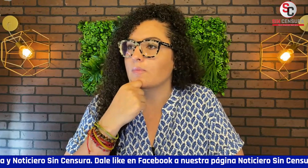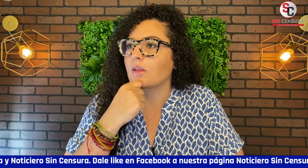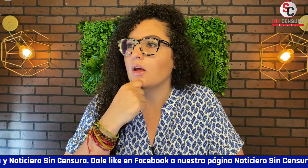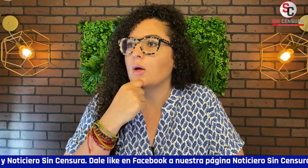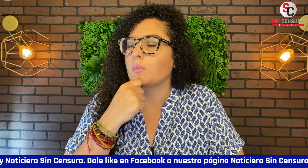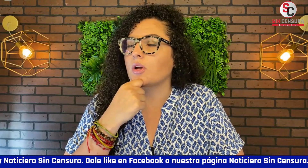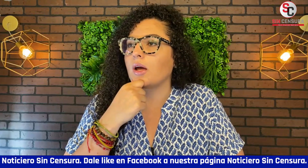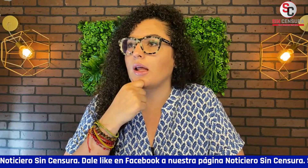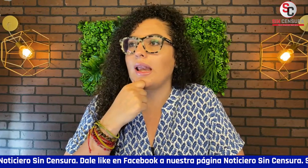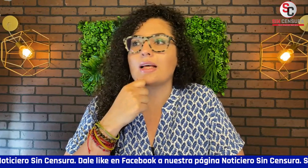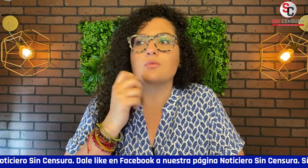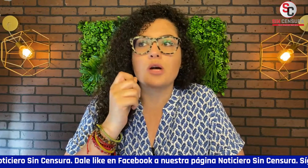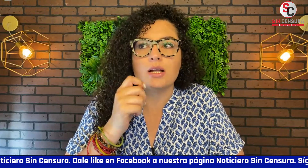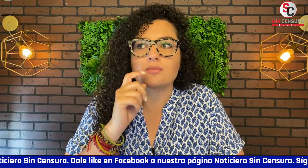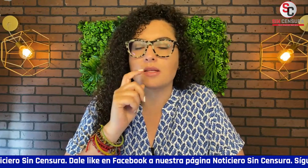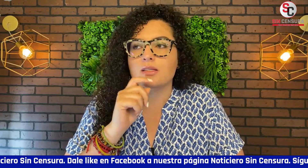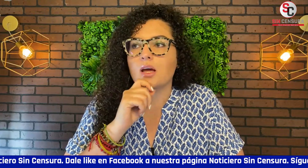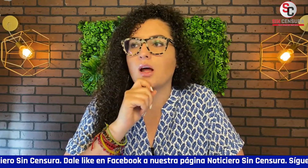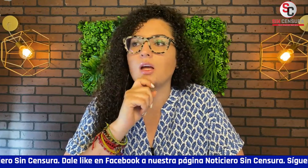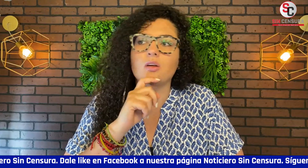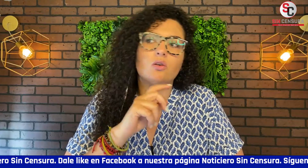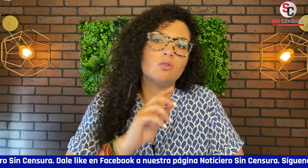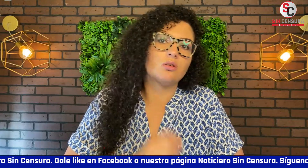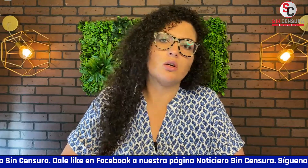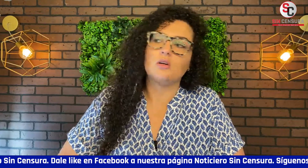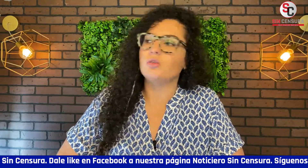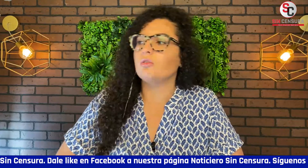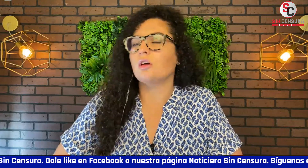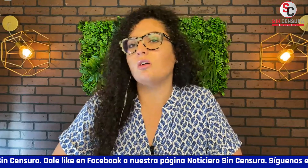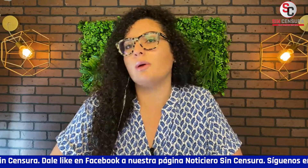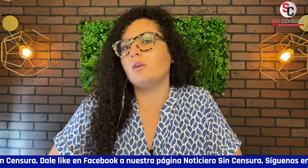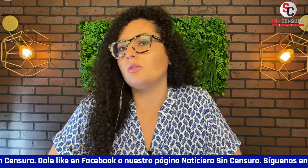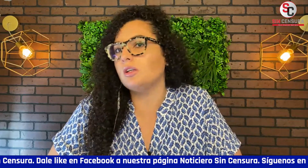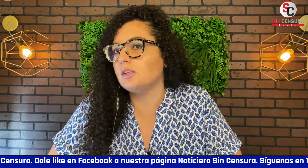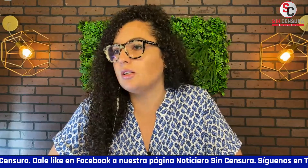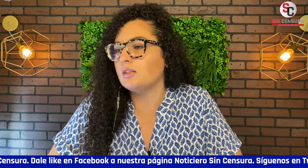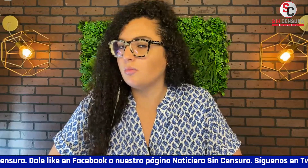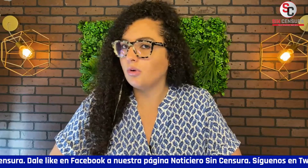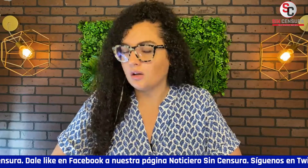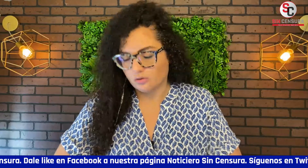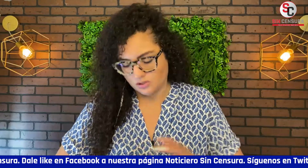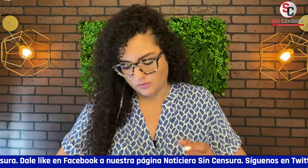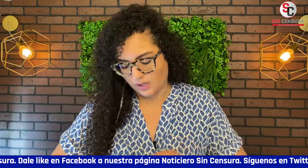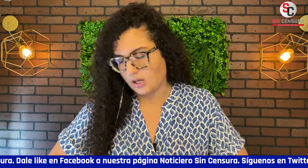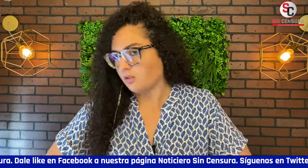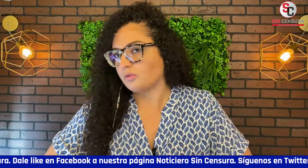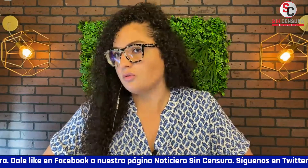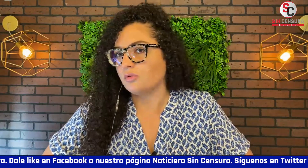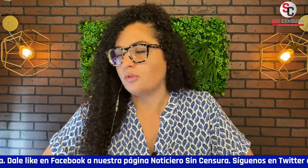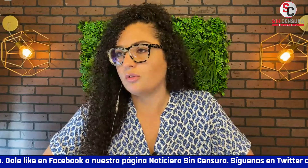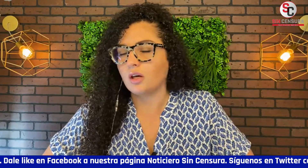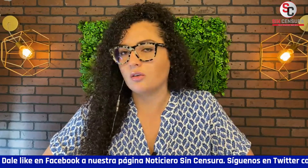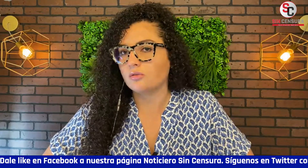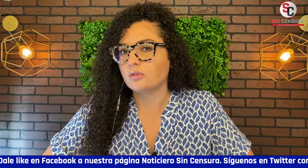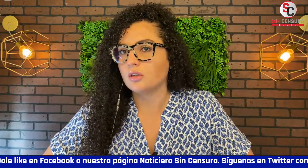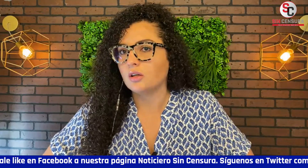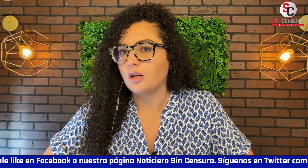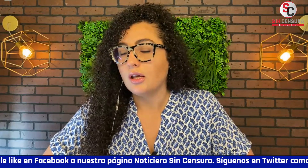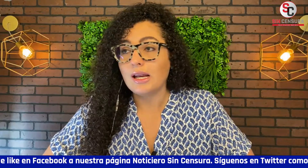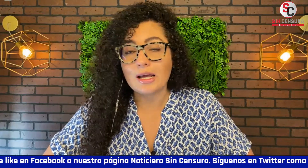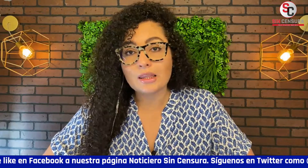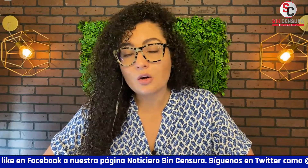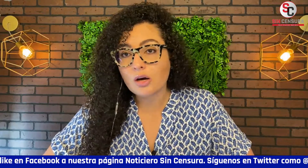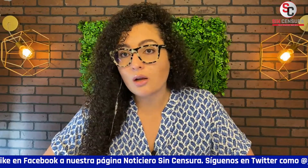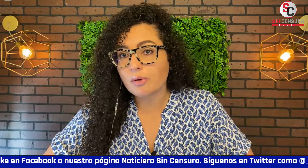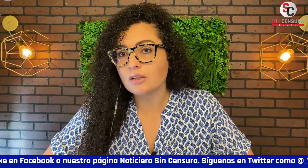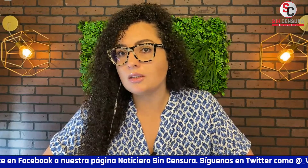empezaba, porque las mujeres me decían, ay no, yo no quiero ver noticias, dicen pura cosa fea, no, yo no quiero.